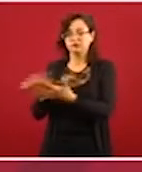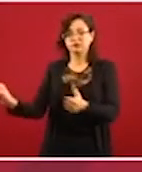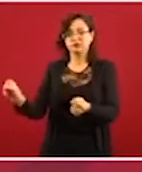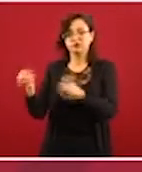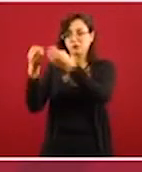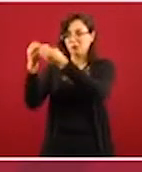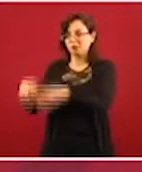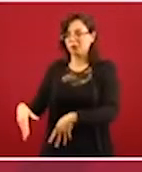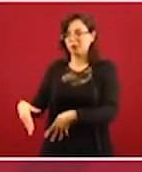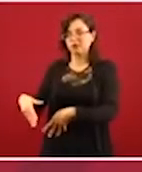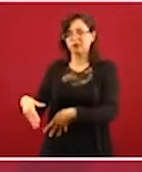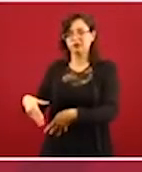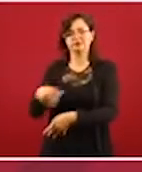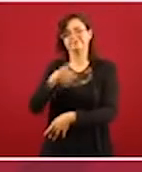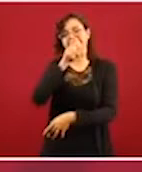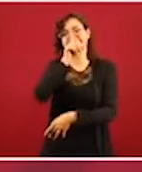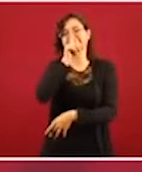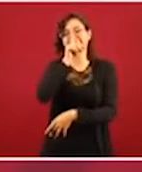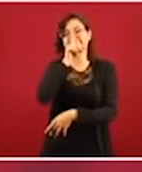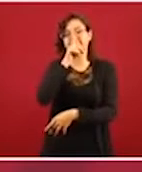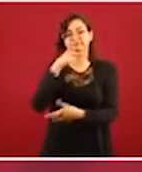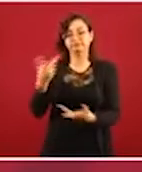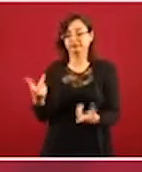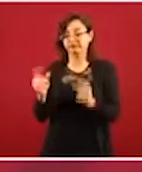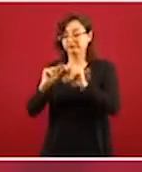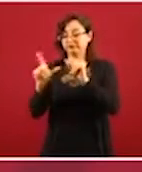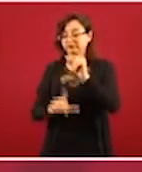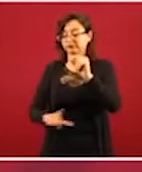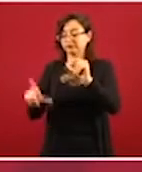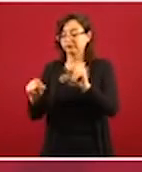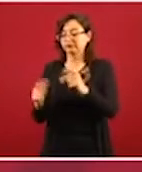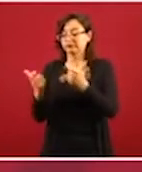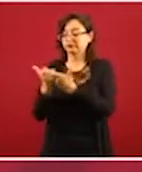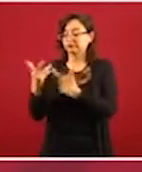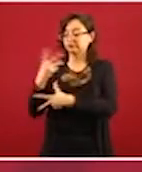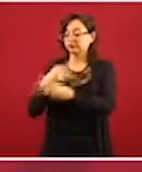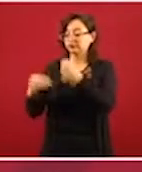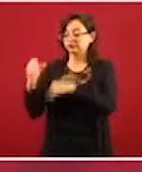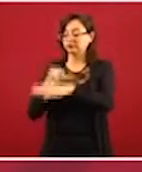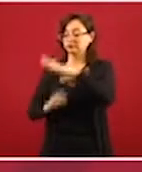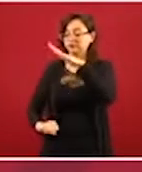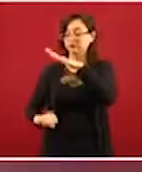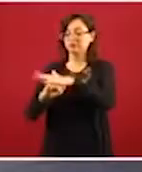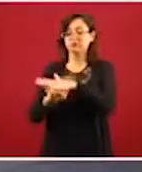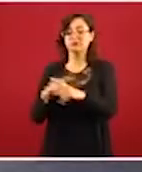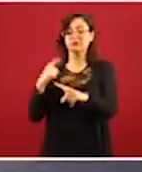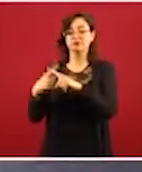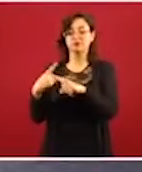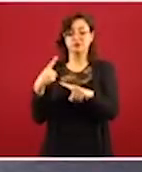Y cuando hablo de la base económica del país, no solo estoy pensando en las grandes empresas,